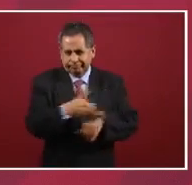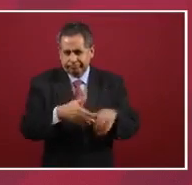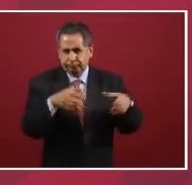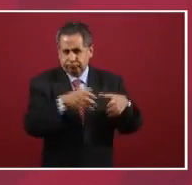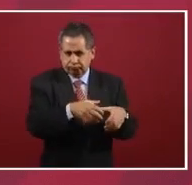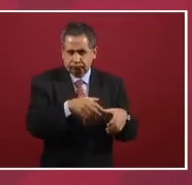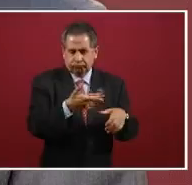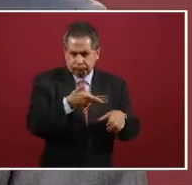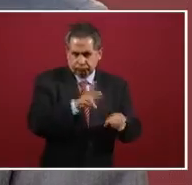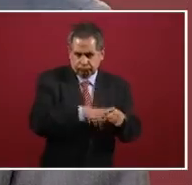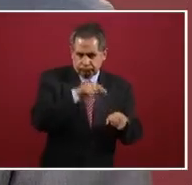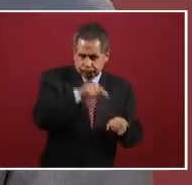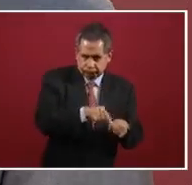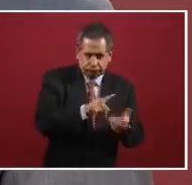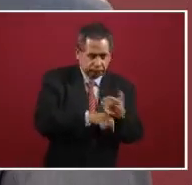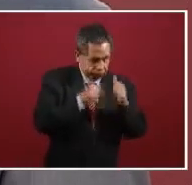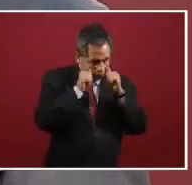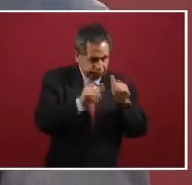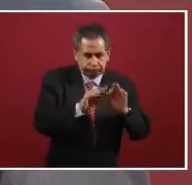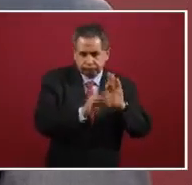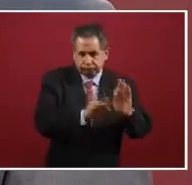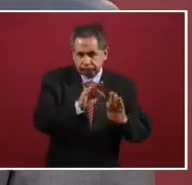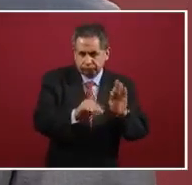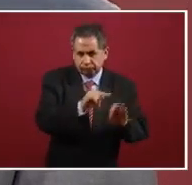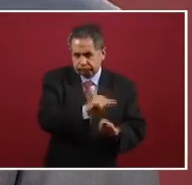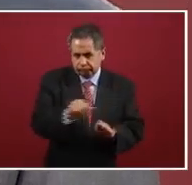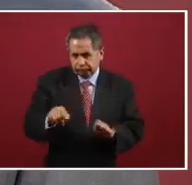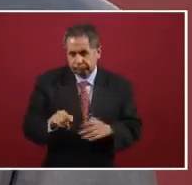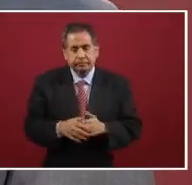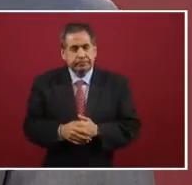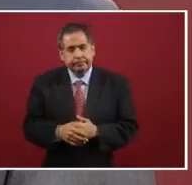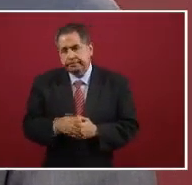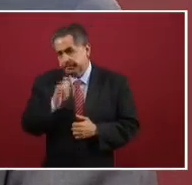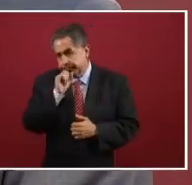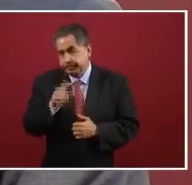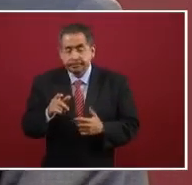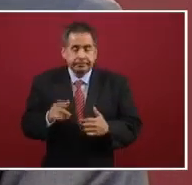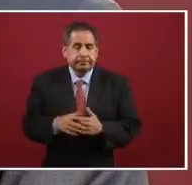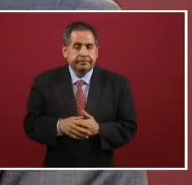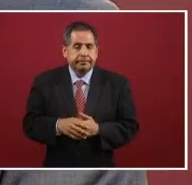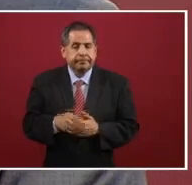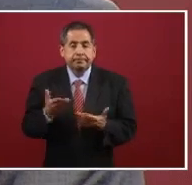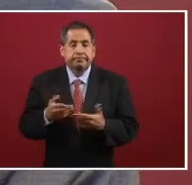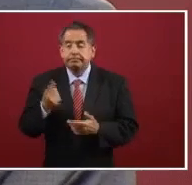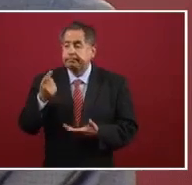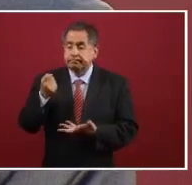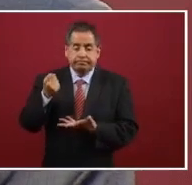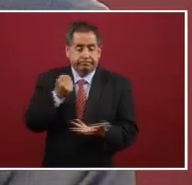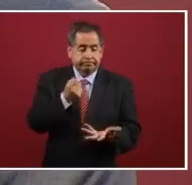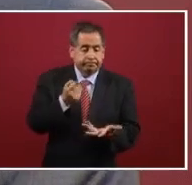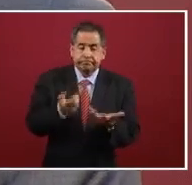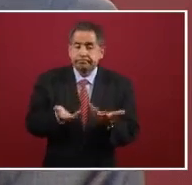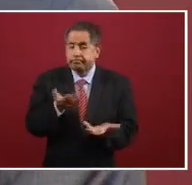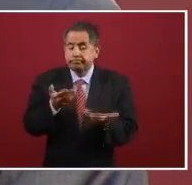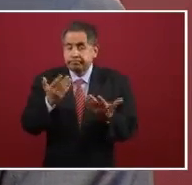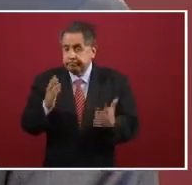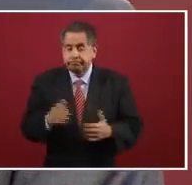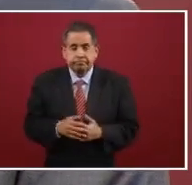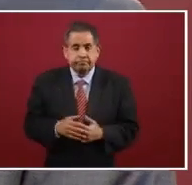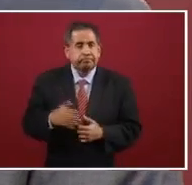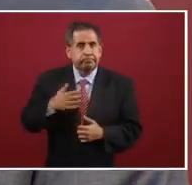estos servicios. Va a depender también de los recursos. Yo espero